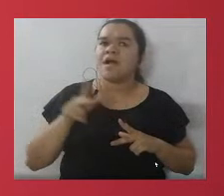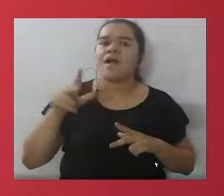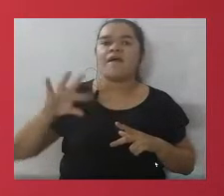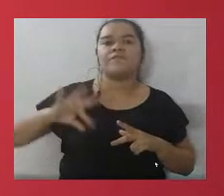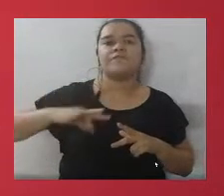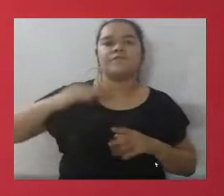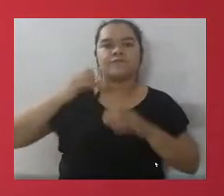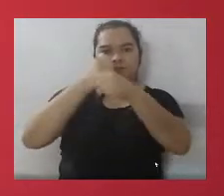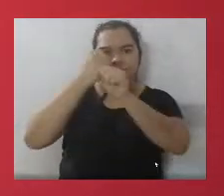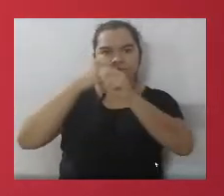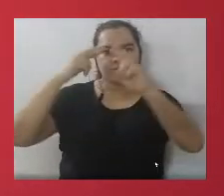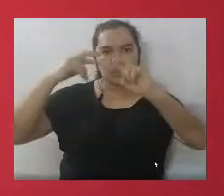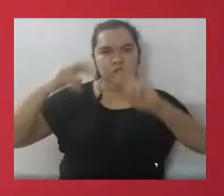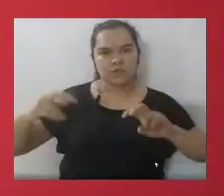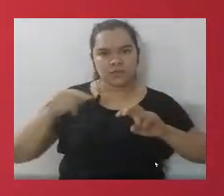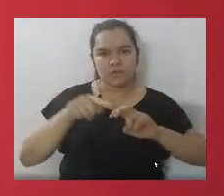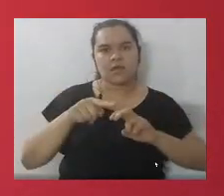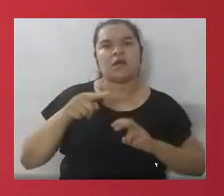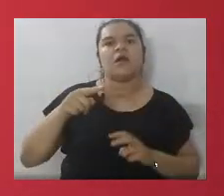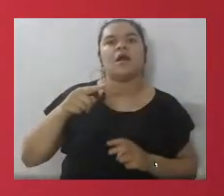bioquímica.